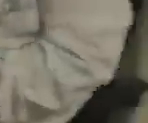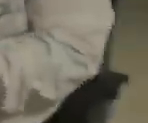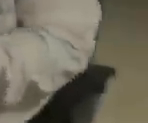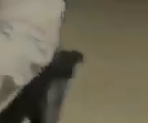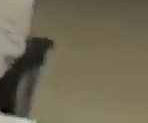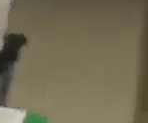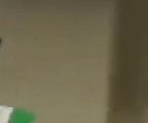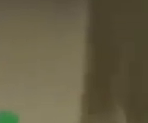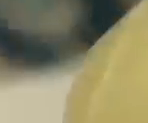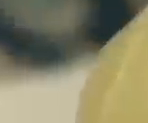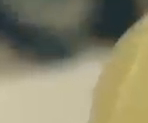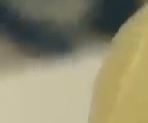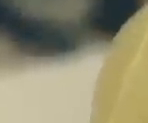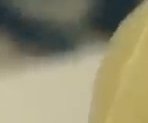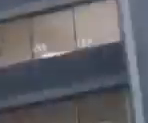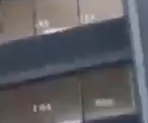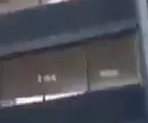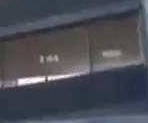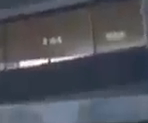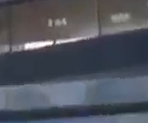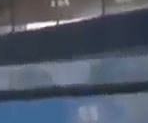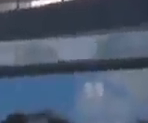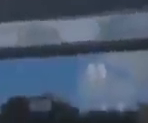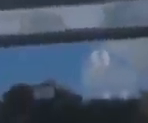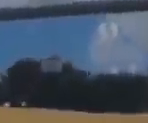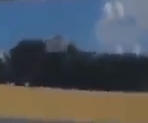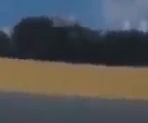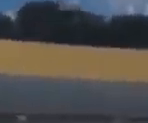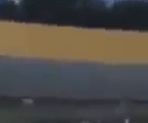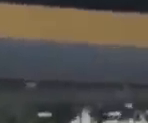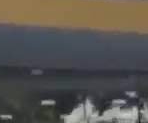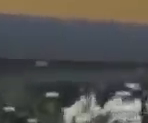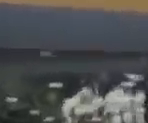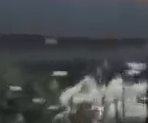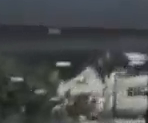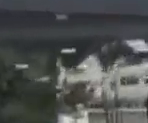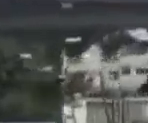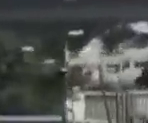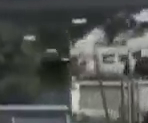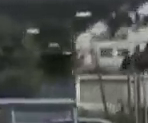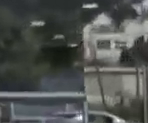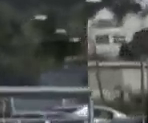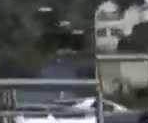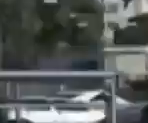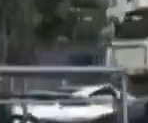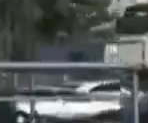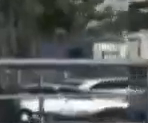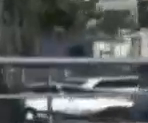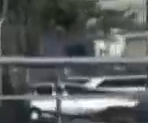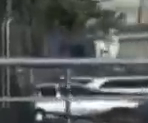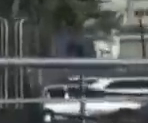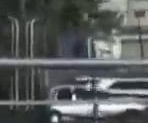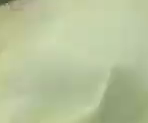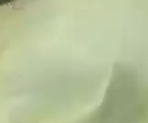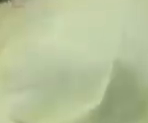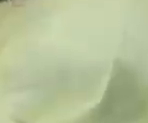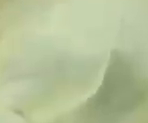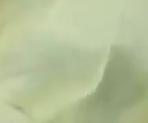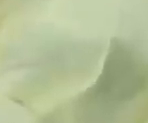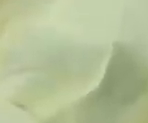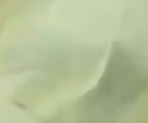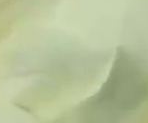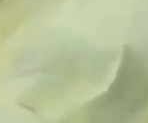para tratamientos efectivos y preventivos, nuestro país registra la tasa de letalidad más baja de la